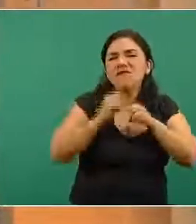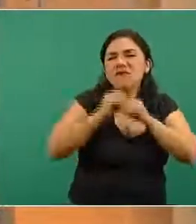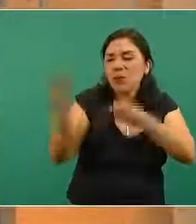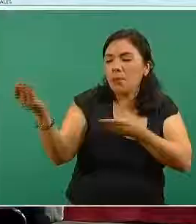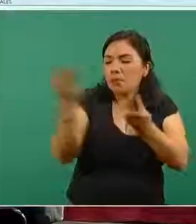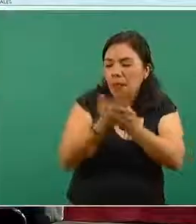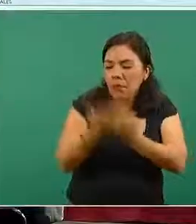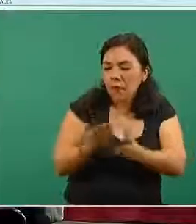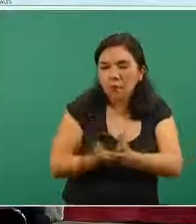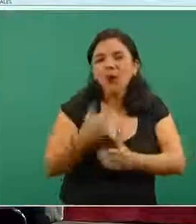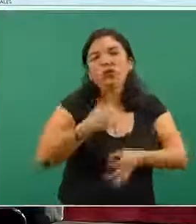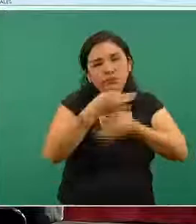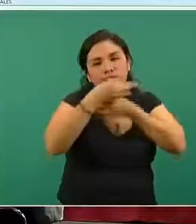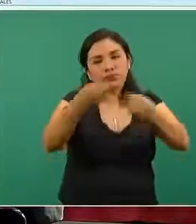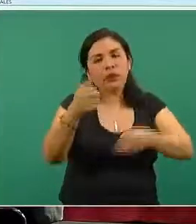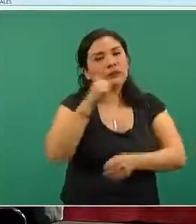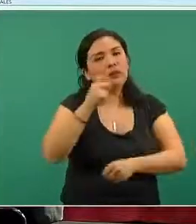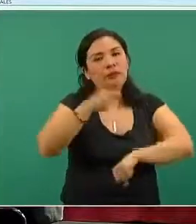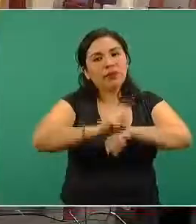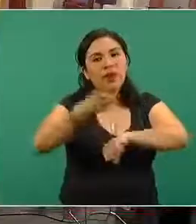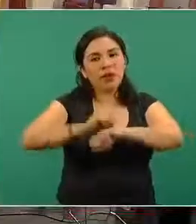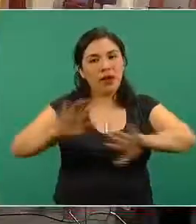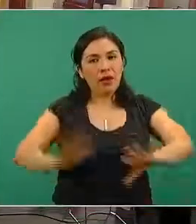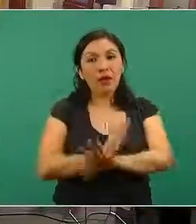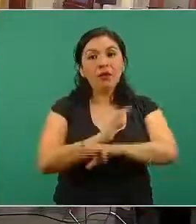a nivel nacional.